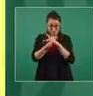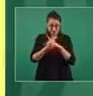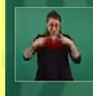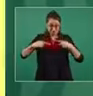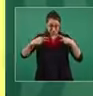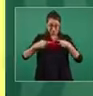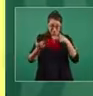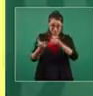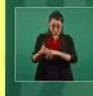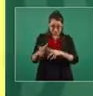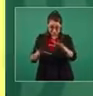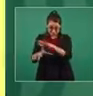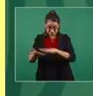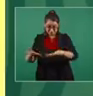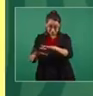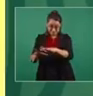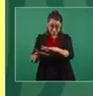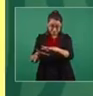los gobiernos.